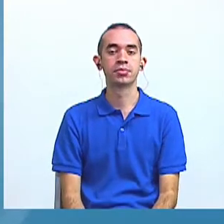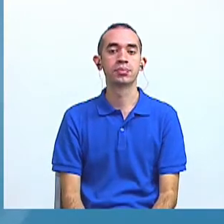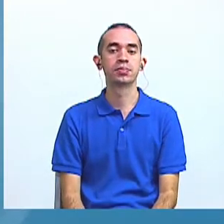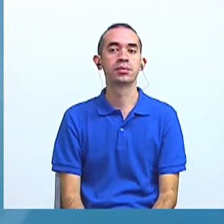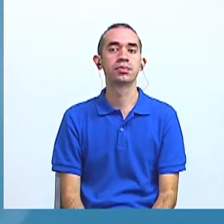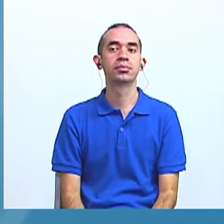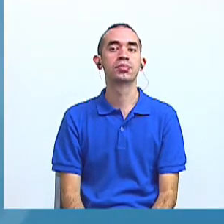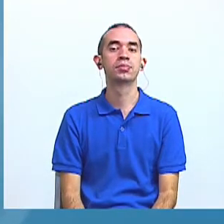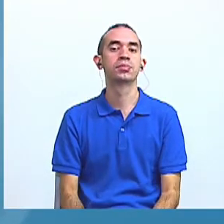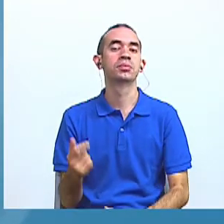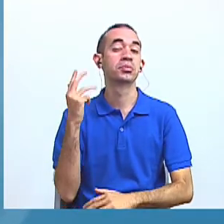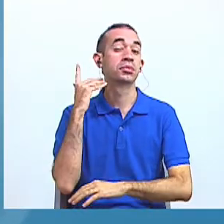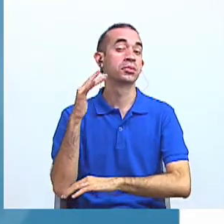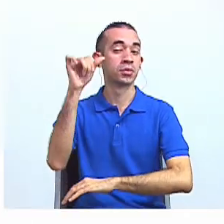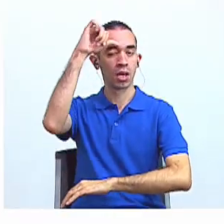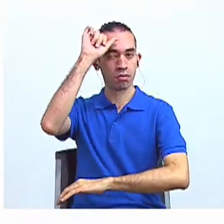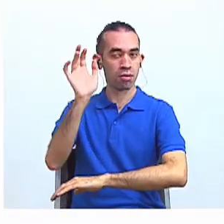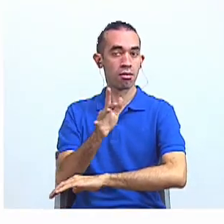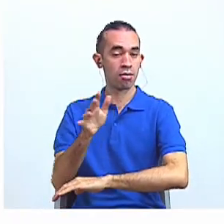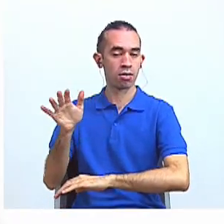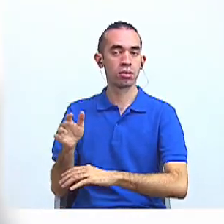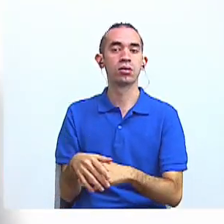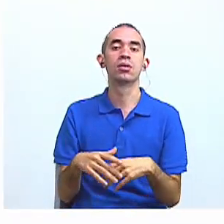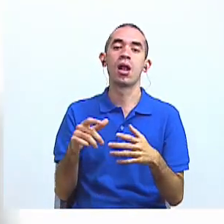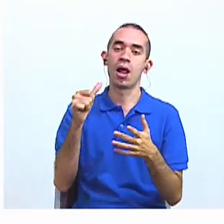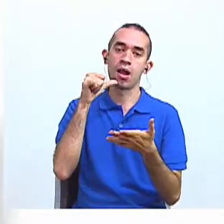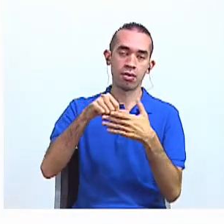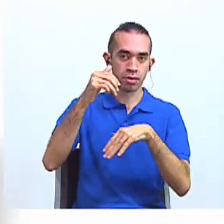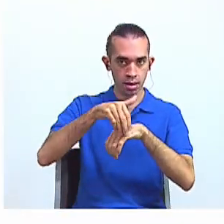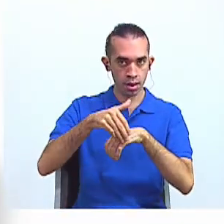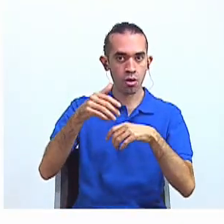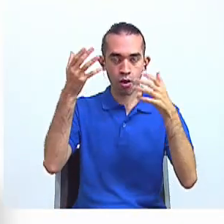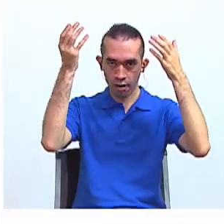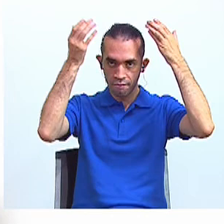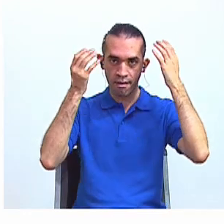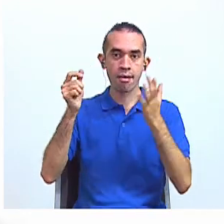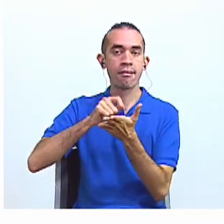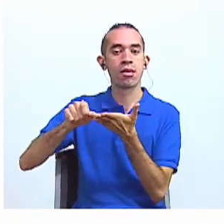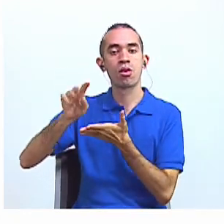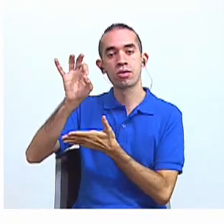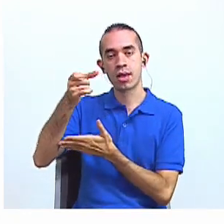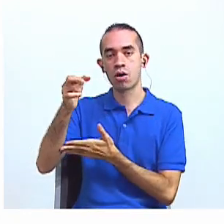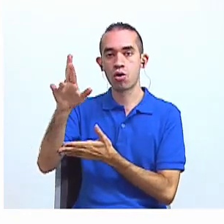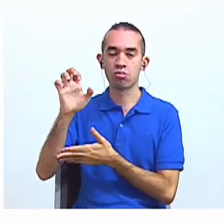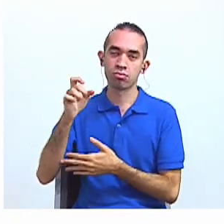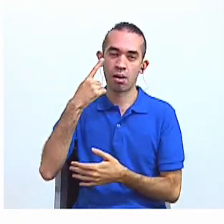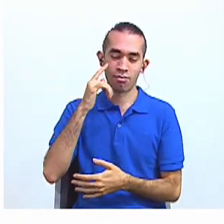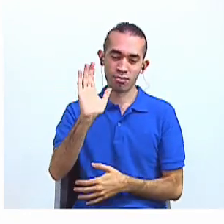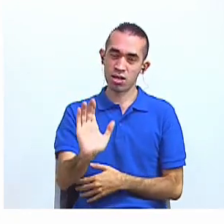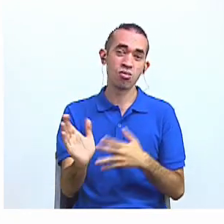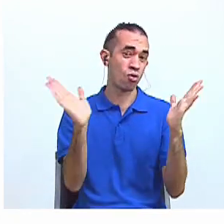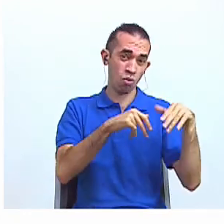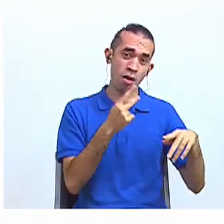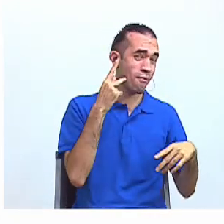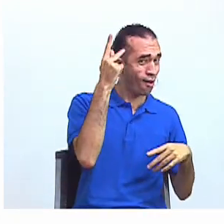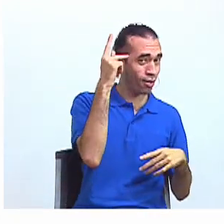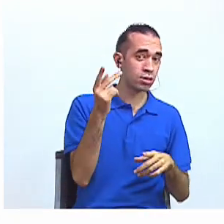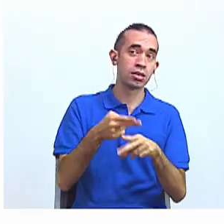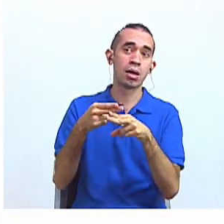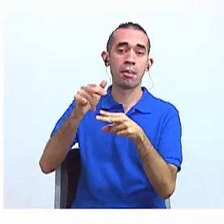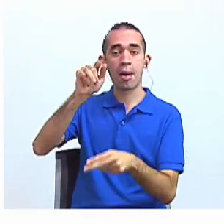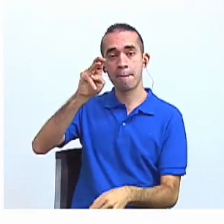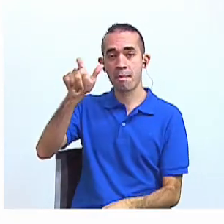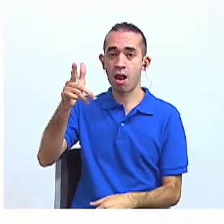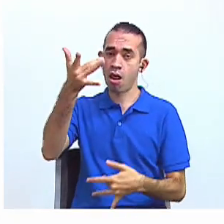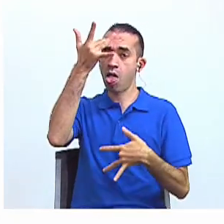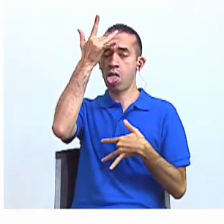El cartero del rey, por Tagore. El drama presenta la historia de un niño huérfano llamado Amal, quien sufre una